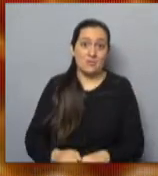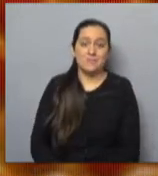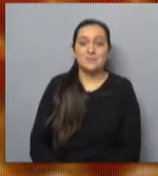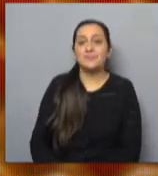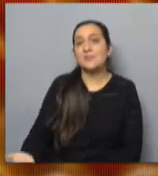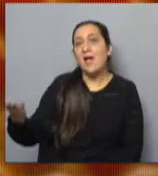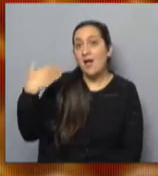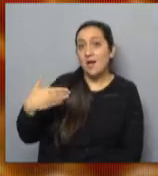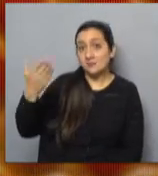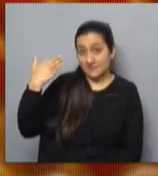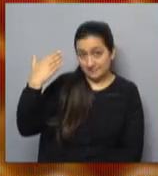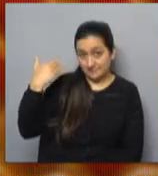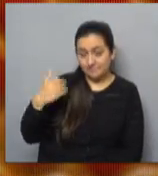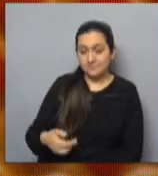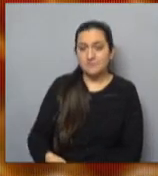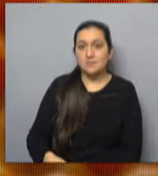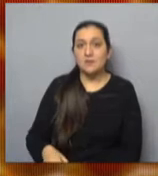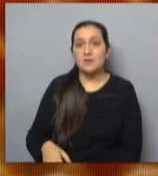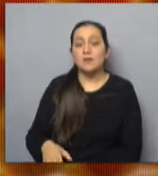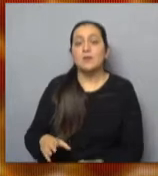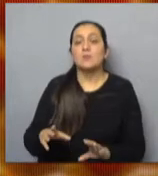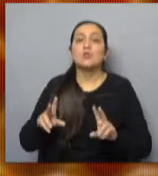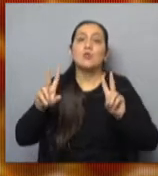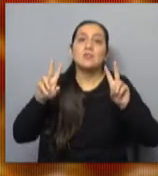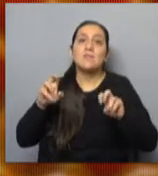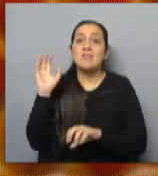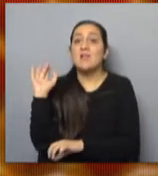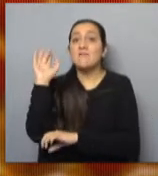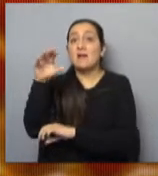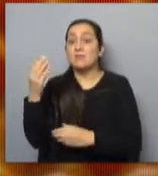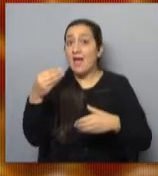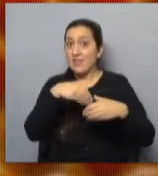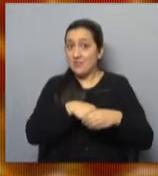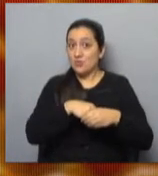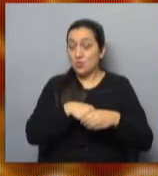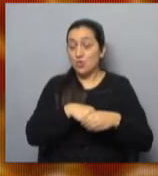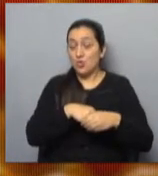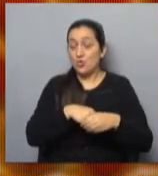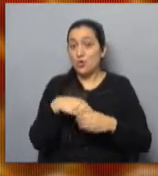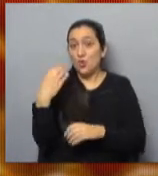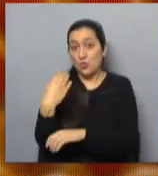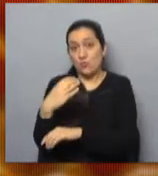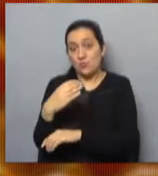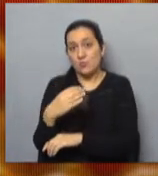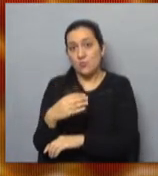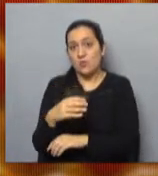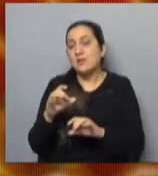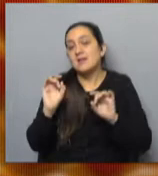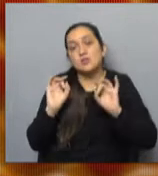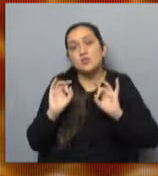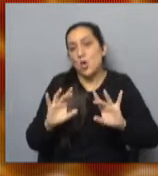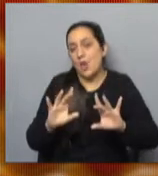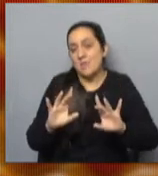antes por todo el posicionamiento del basque dentro de los clubes en masculino school y no todos eran categoría solamente